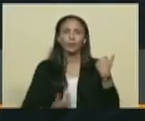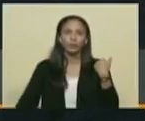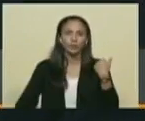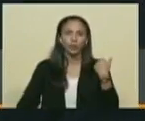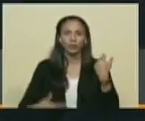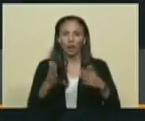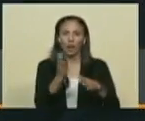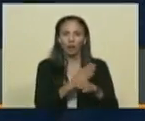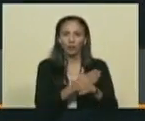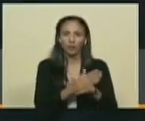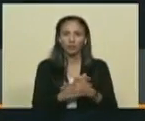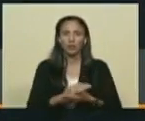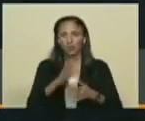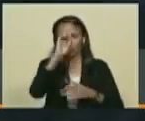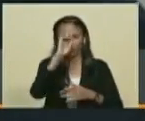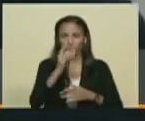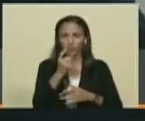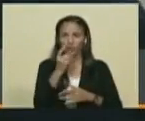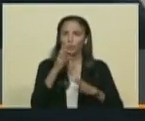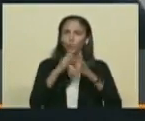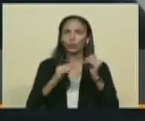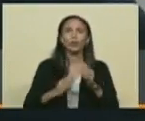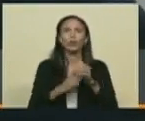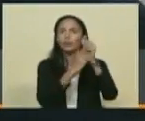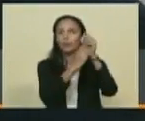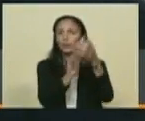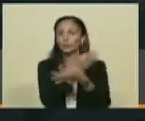Medina por su liderazgo